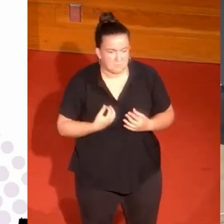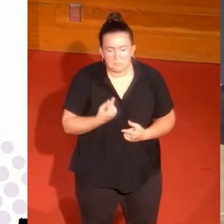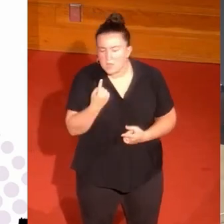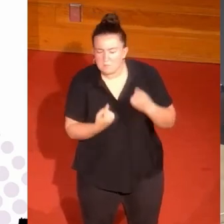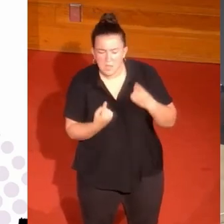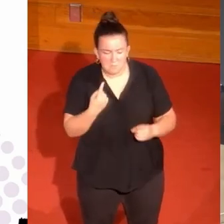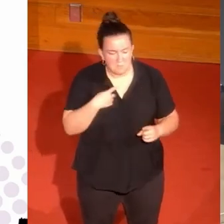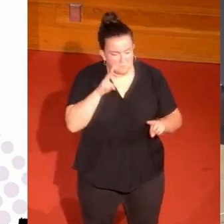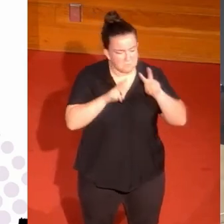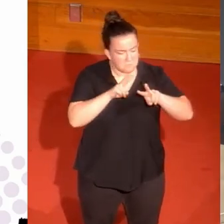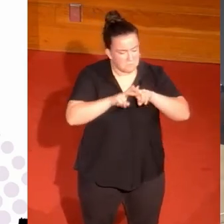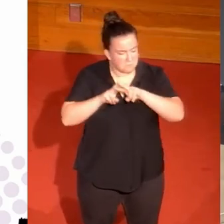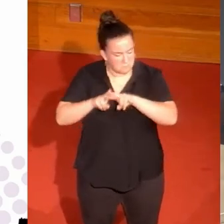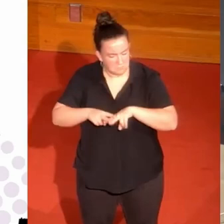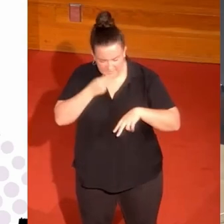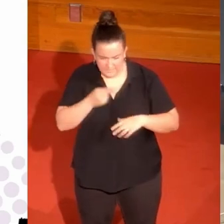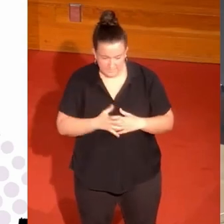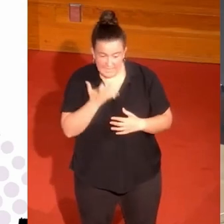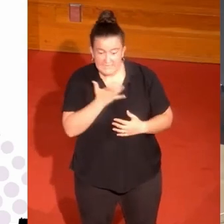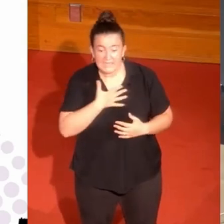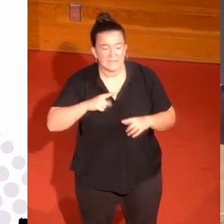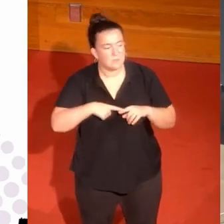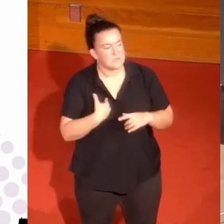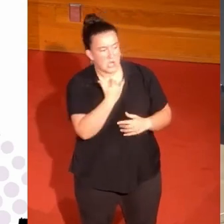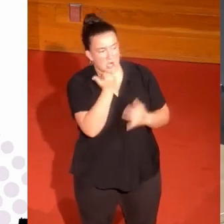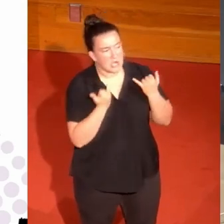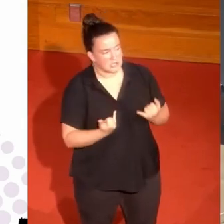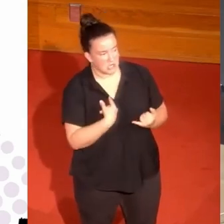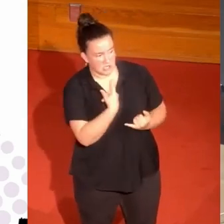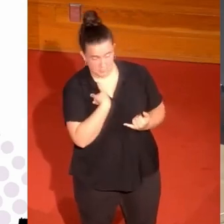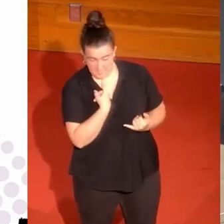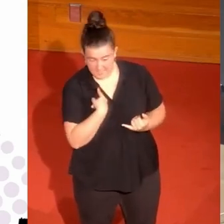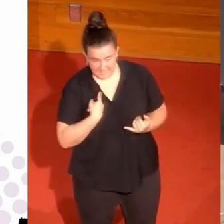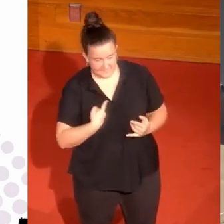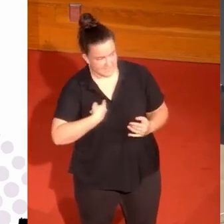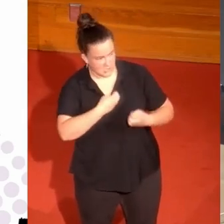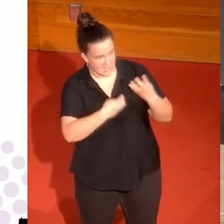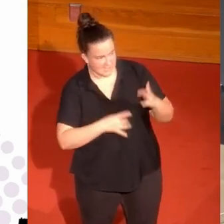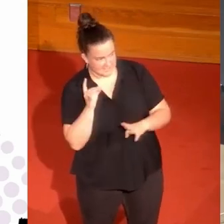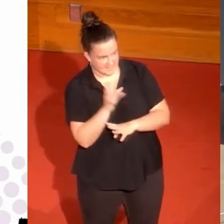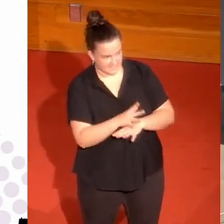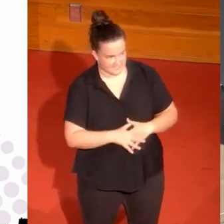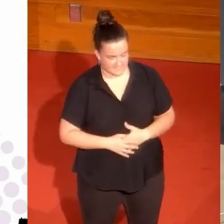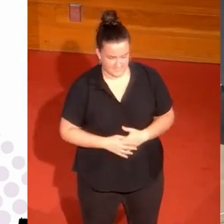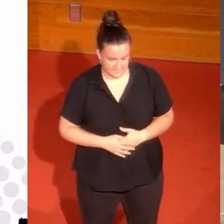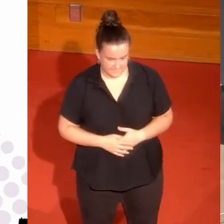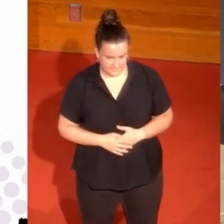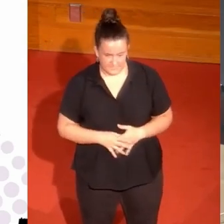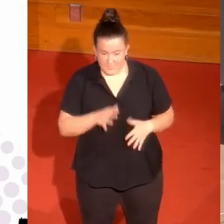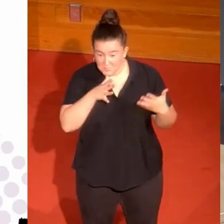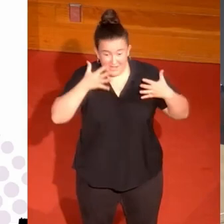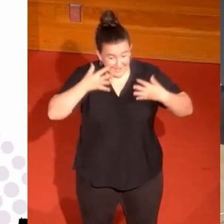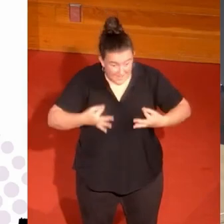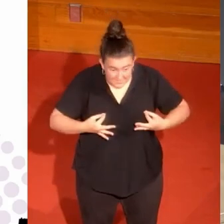echarle un ojo si quieres luego eh Me das un correo electrónico y te puedo hacer una una lista de de varios porque la región es